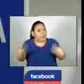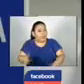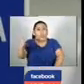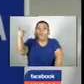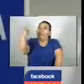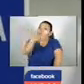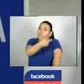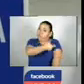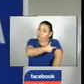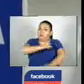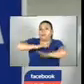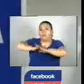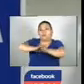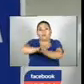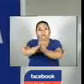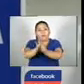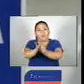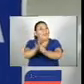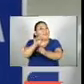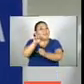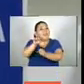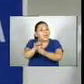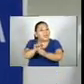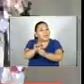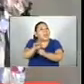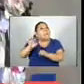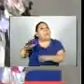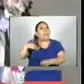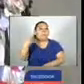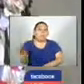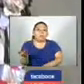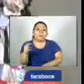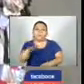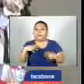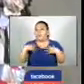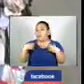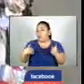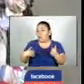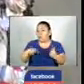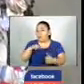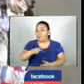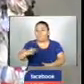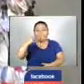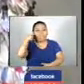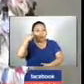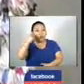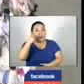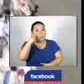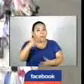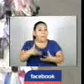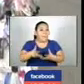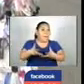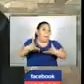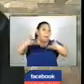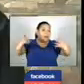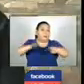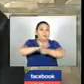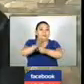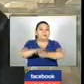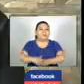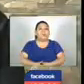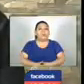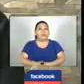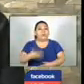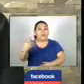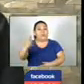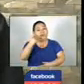la vacuna contra el COVID-19, no bajar la guardia es importante en medio de un alza de contagios. Si algo